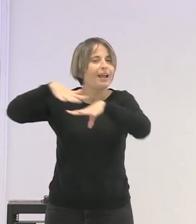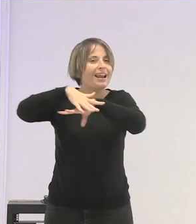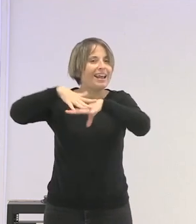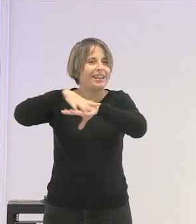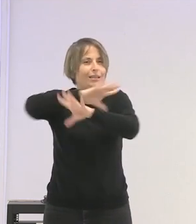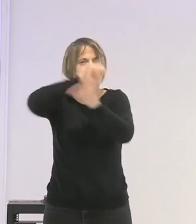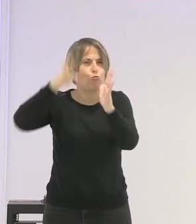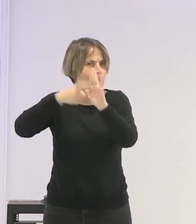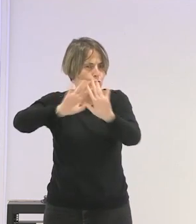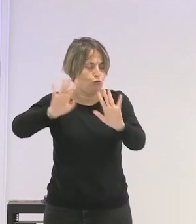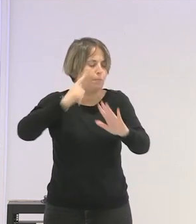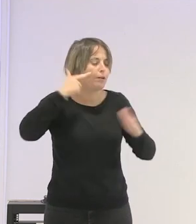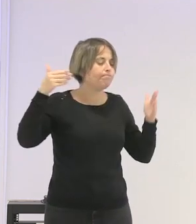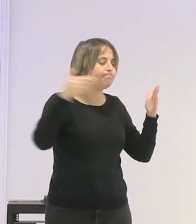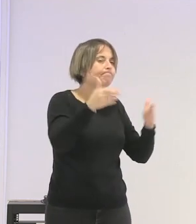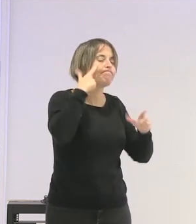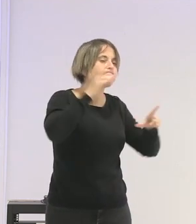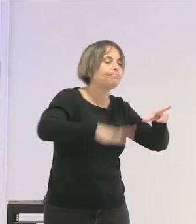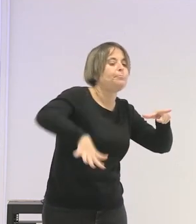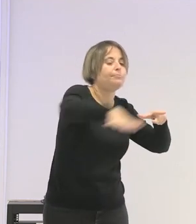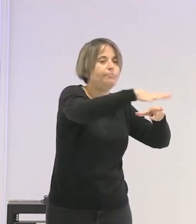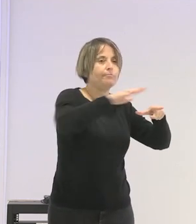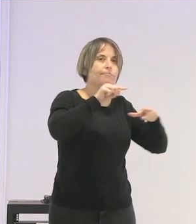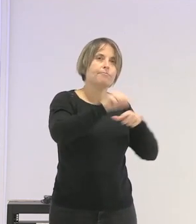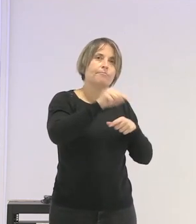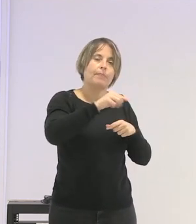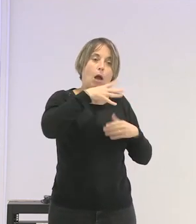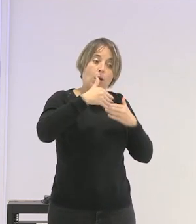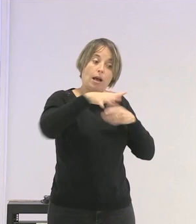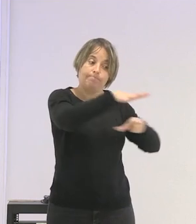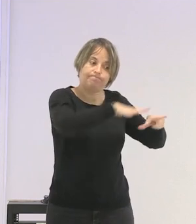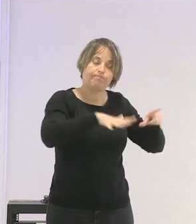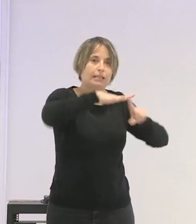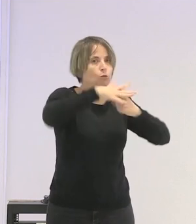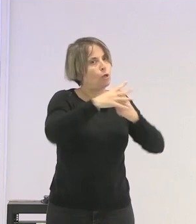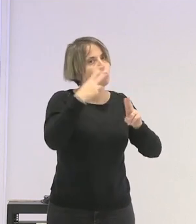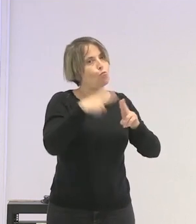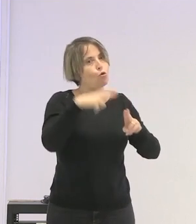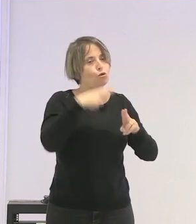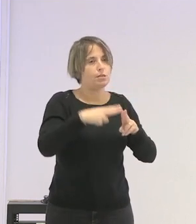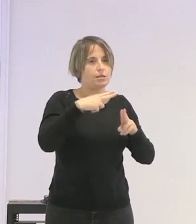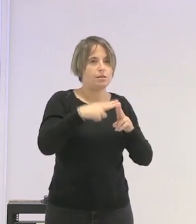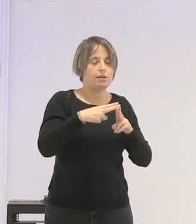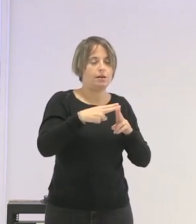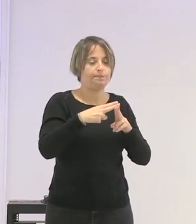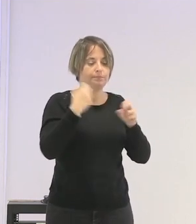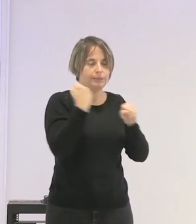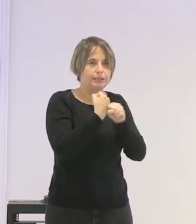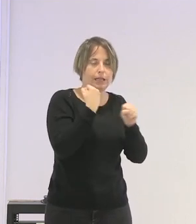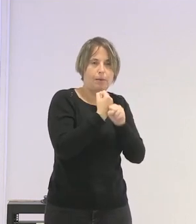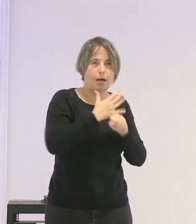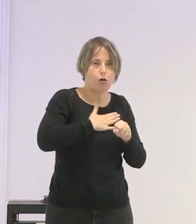todo, pero sí que tenemos un momento político en el que parece que una parte de nuestro trabajo